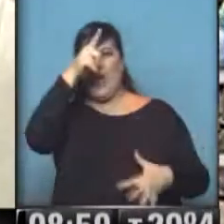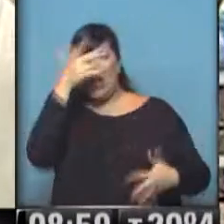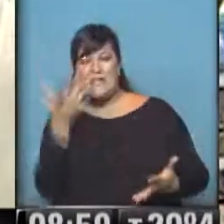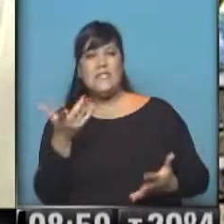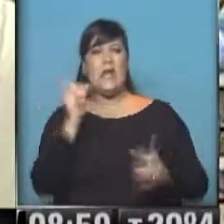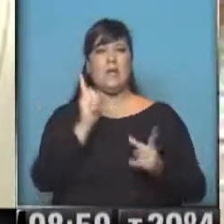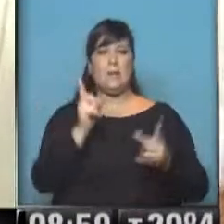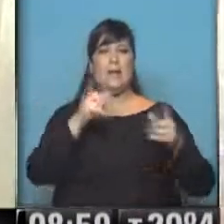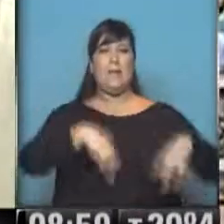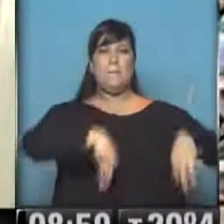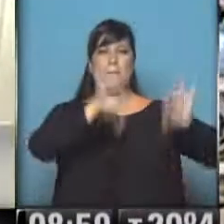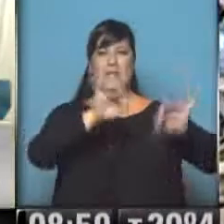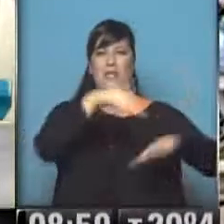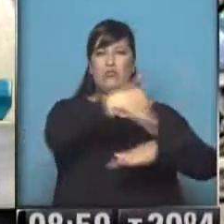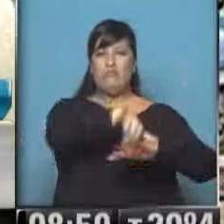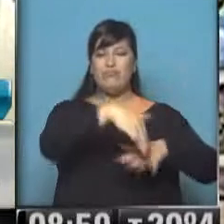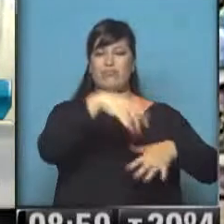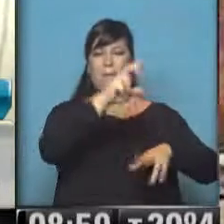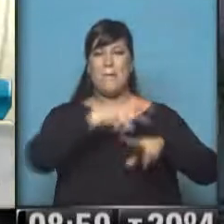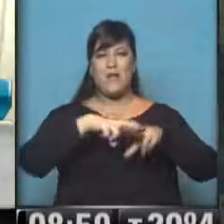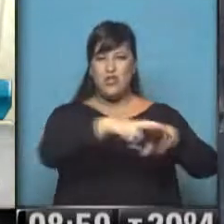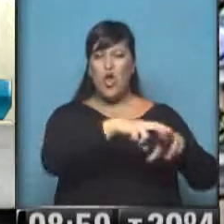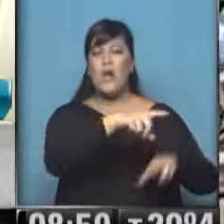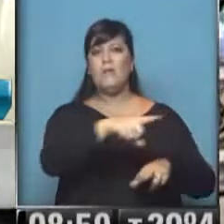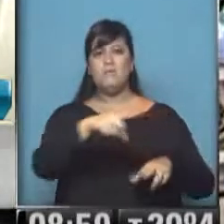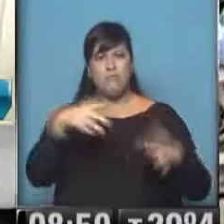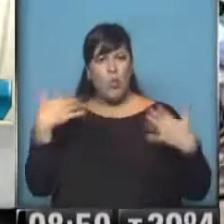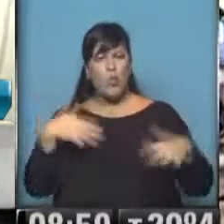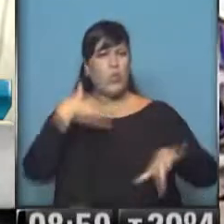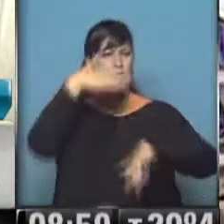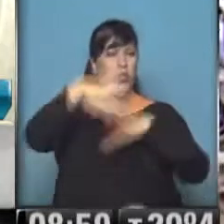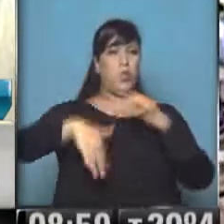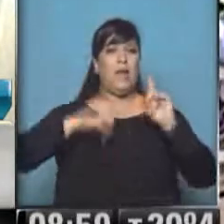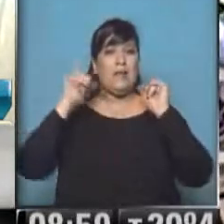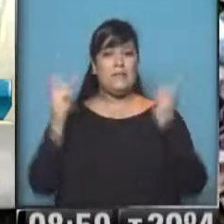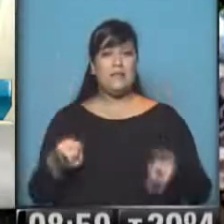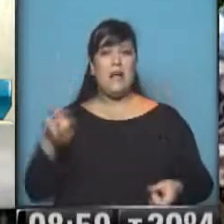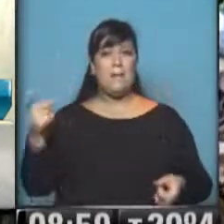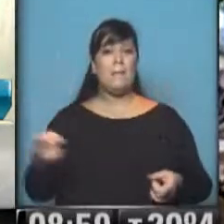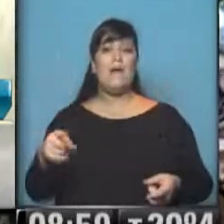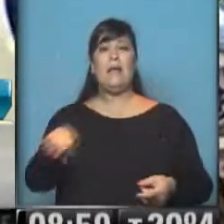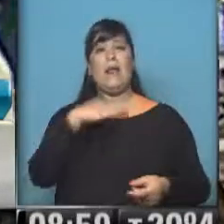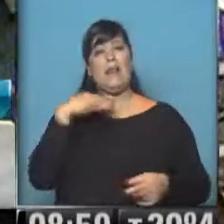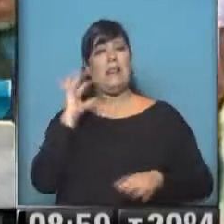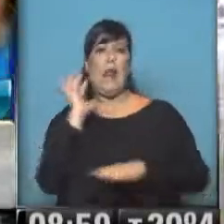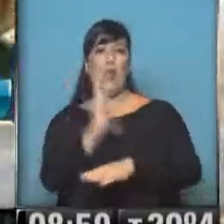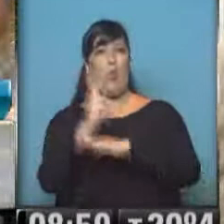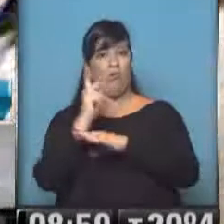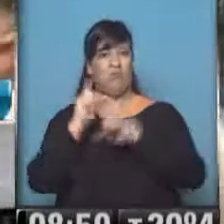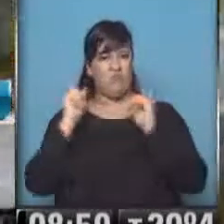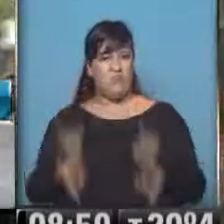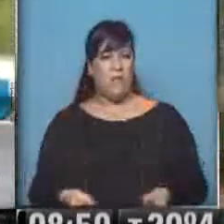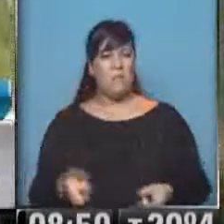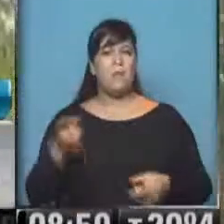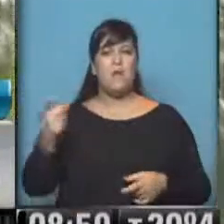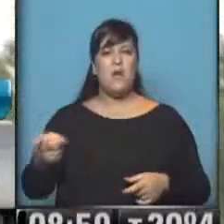los manteros llamó toda la atención pero además sirvió como pantalla para que delincuentes consuman en sus delitos lo primero que hicieron